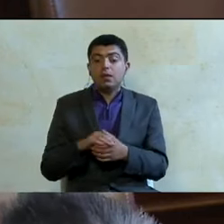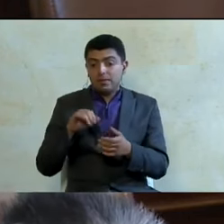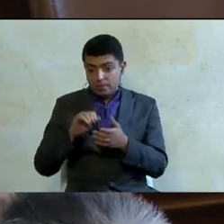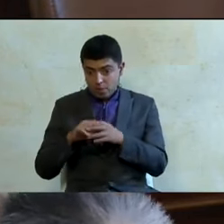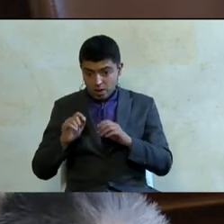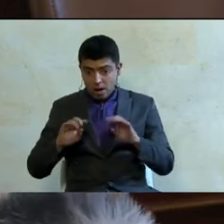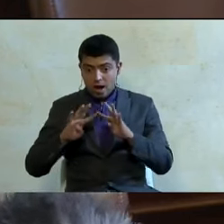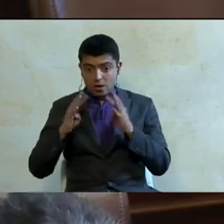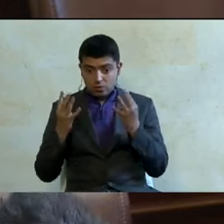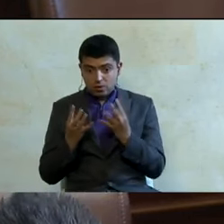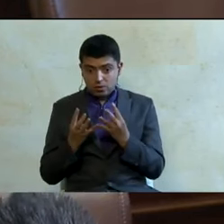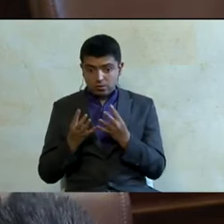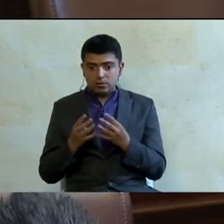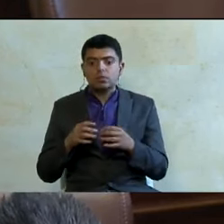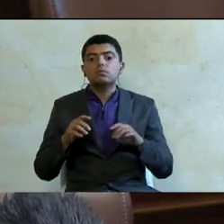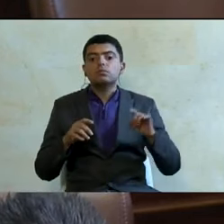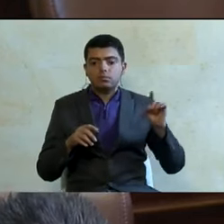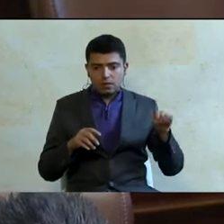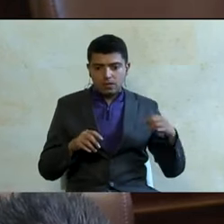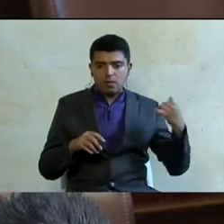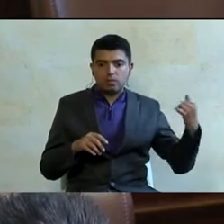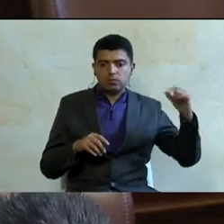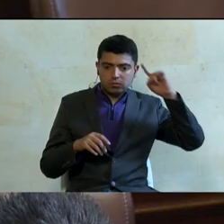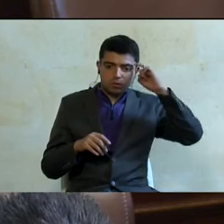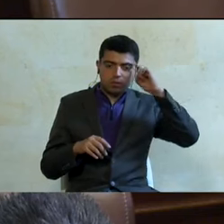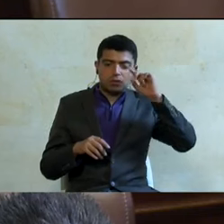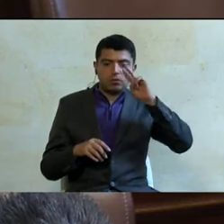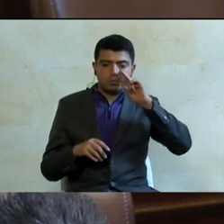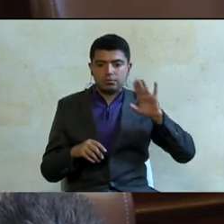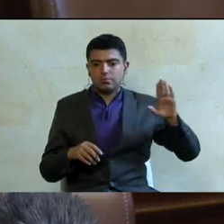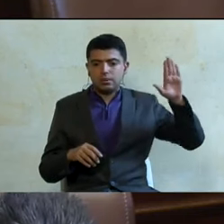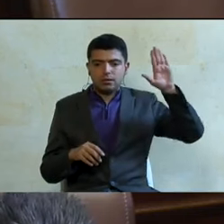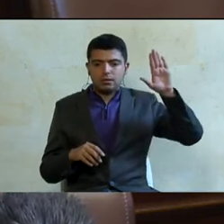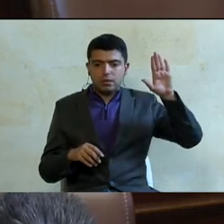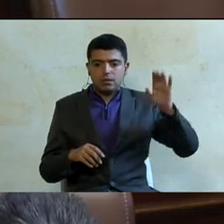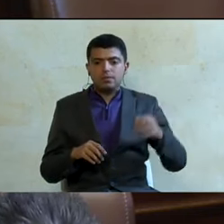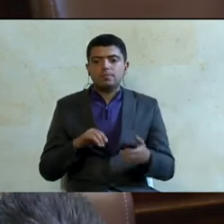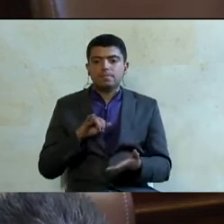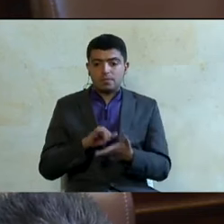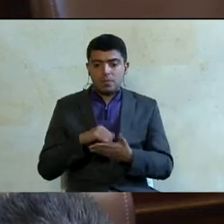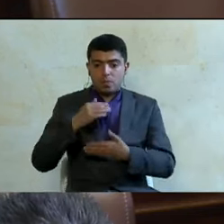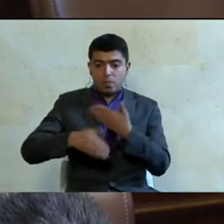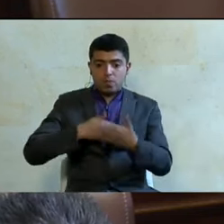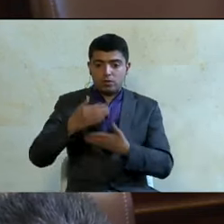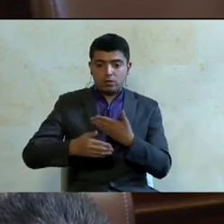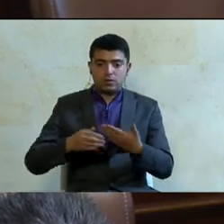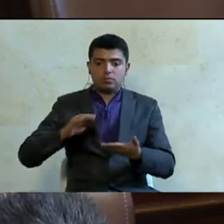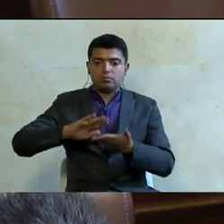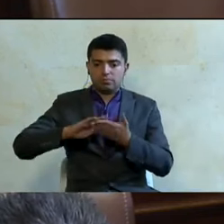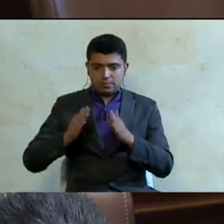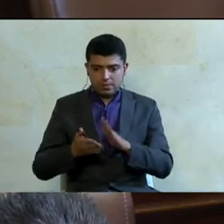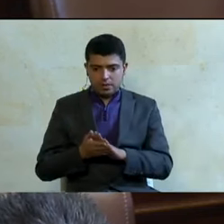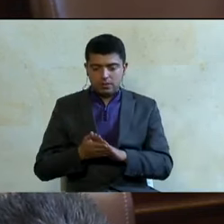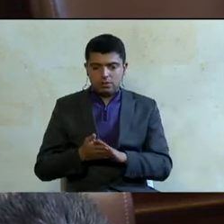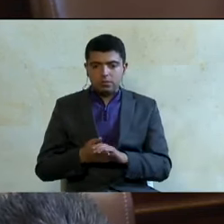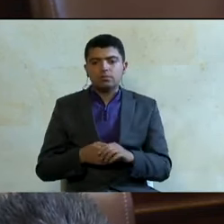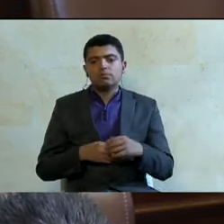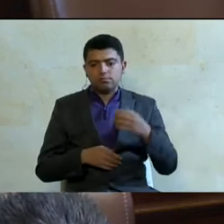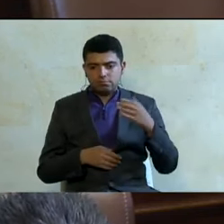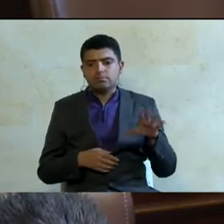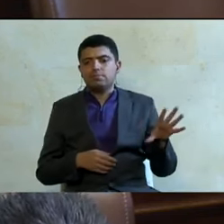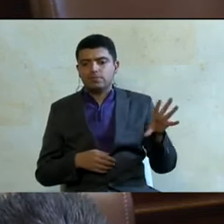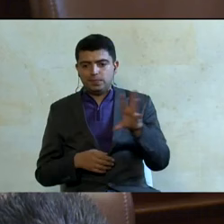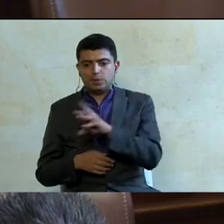congreso y el gobierno nacional ha entregado en el proceso de paz que